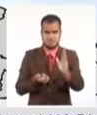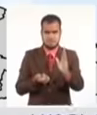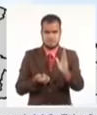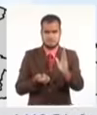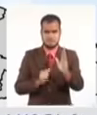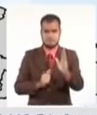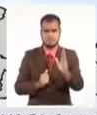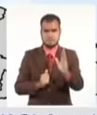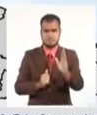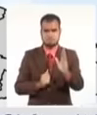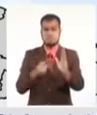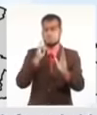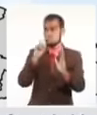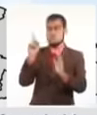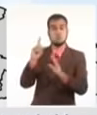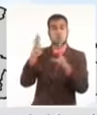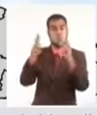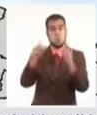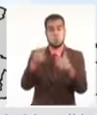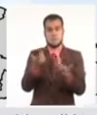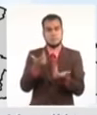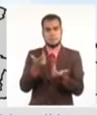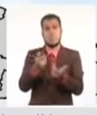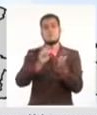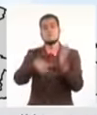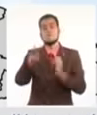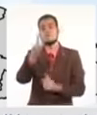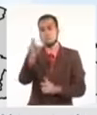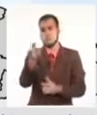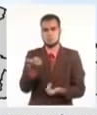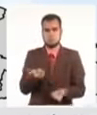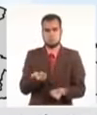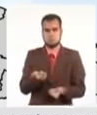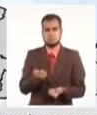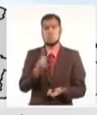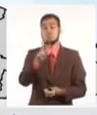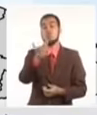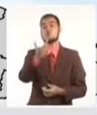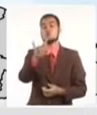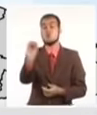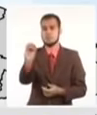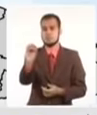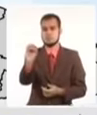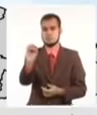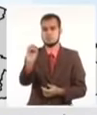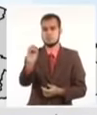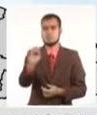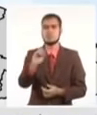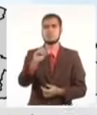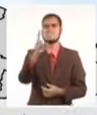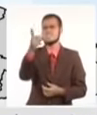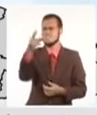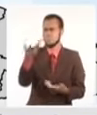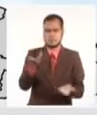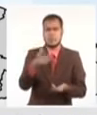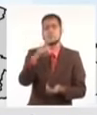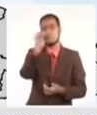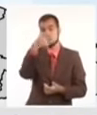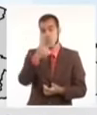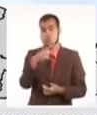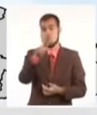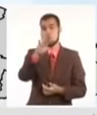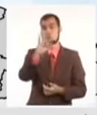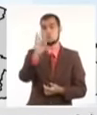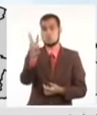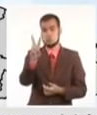elevada cifra de casos de Villa Clara, 290, Ciego de Ávila, 272, Santi